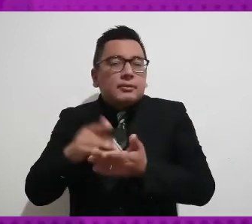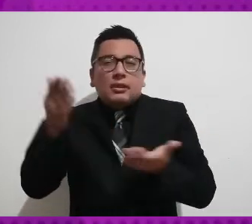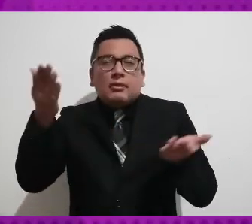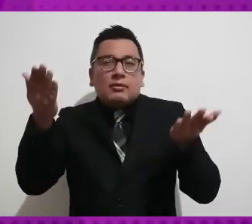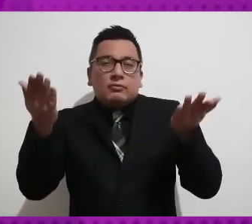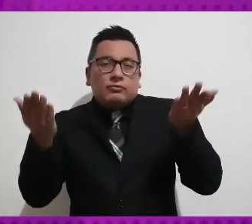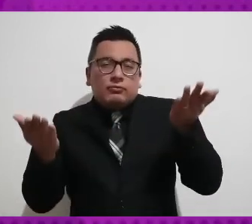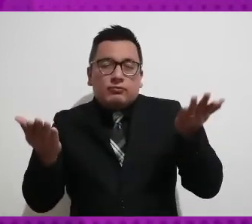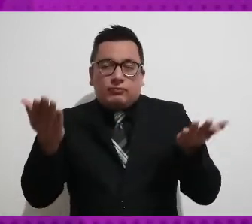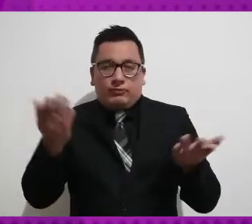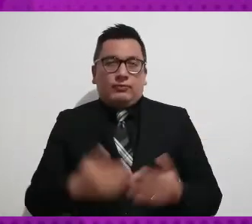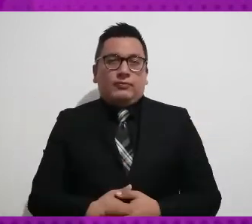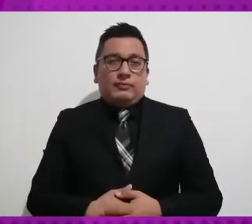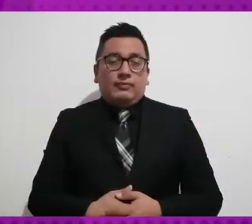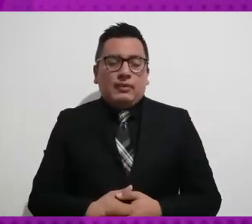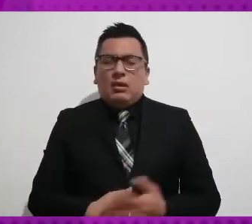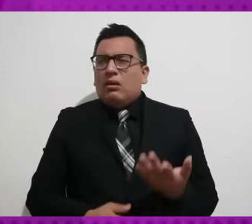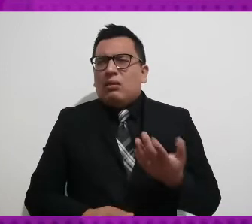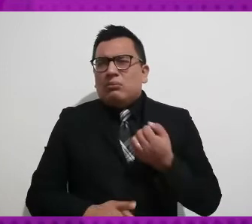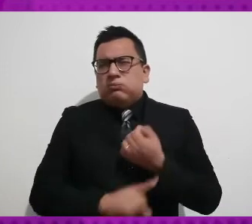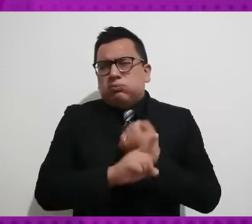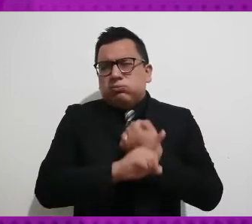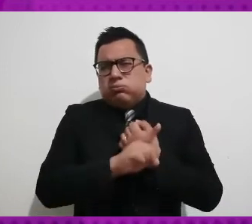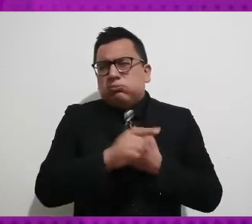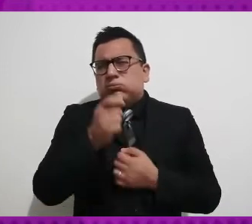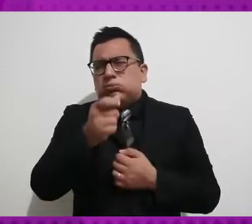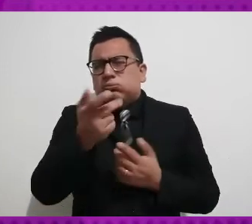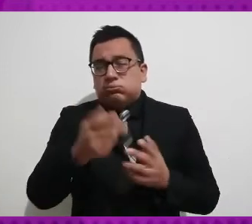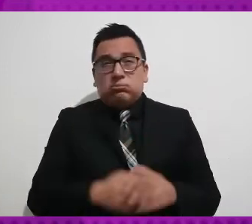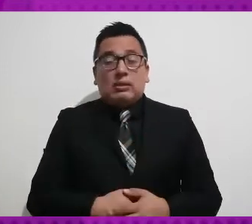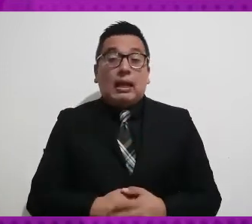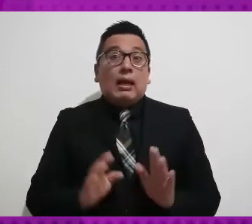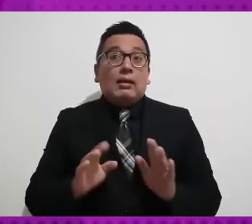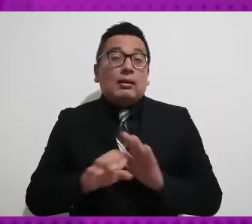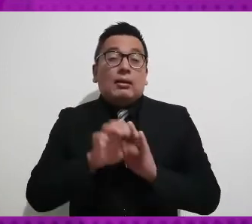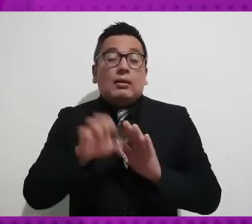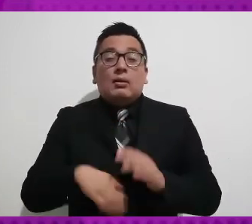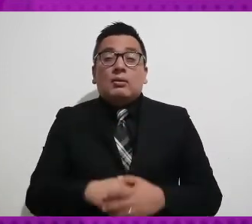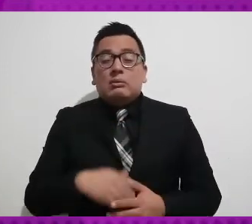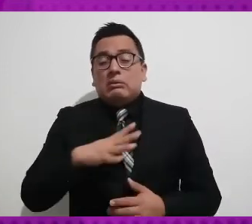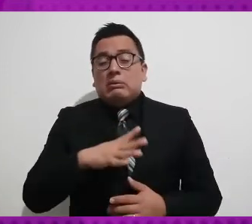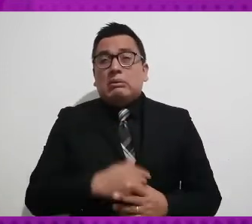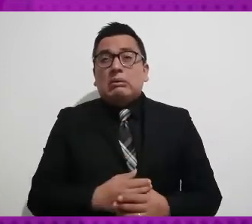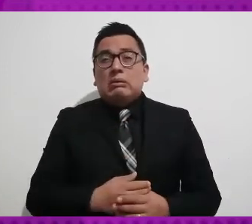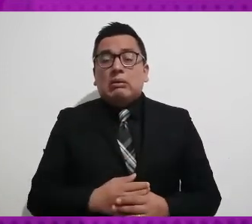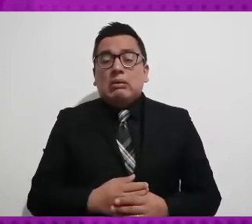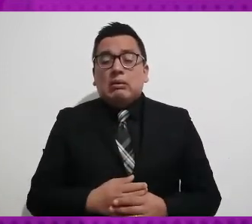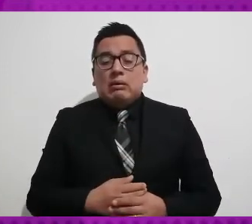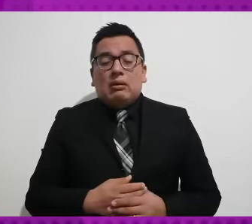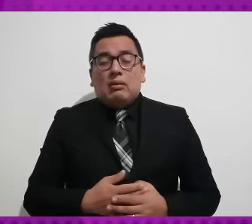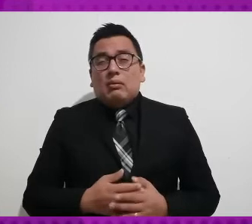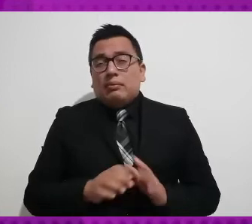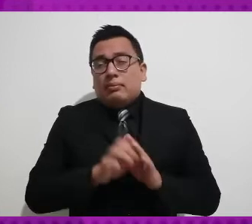el escenario, como por ejemplo el altísimo número de casos de violencia que se dieron